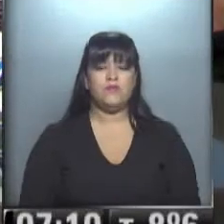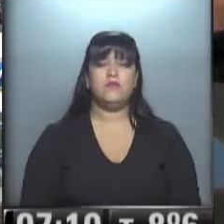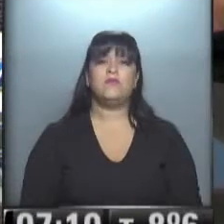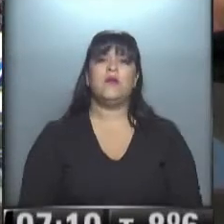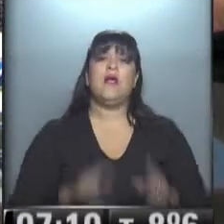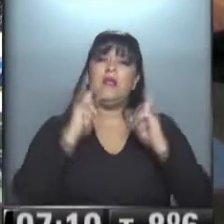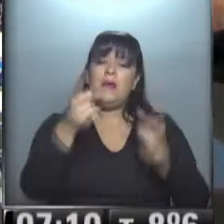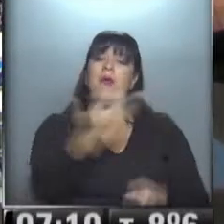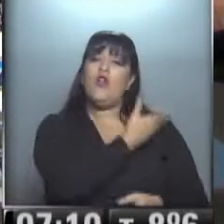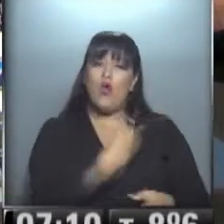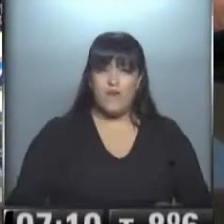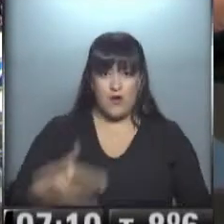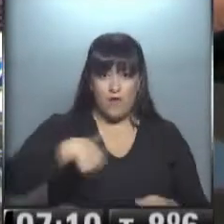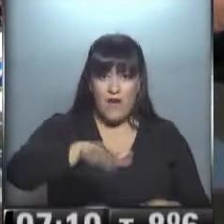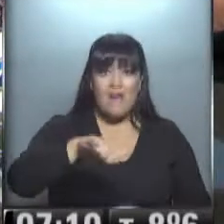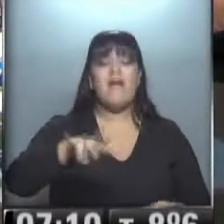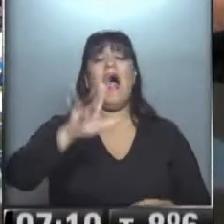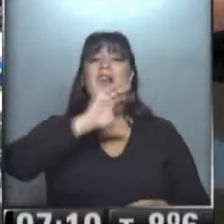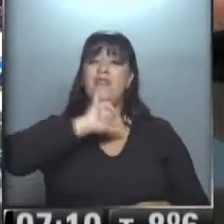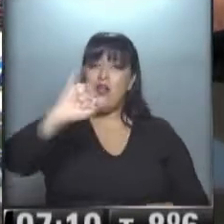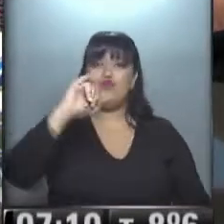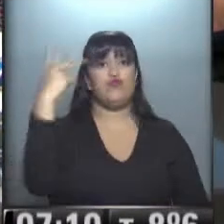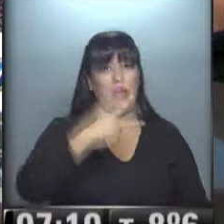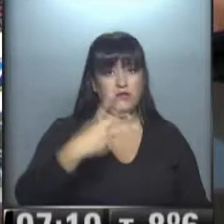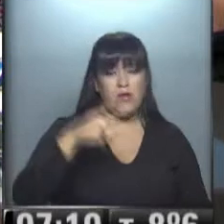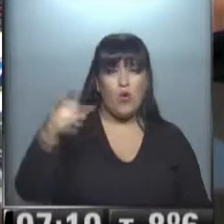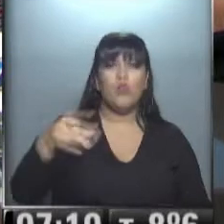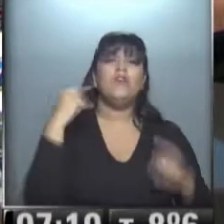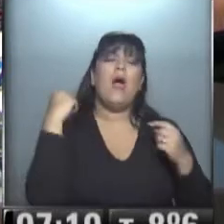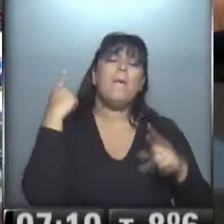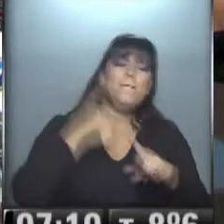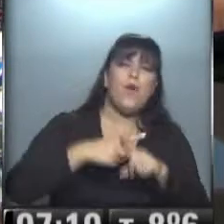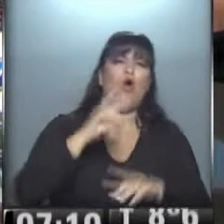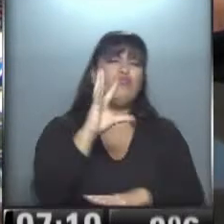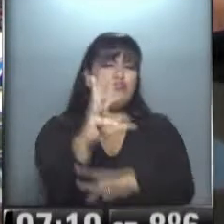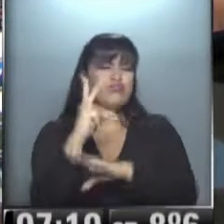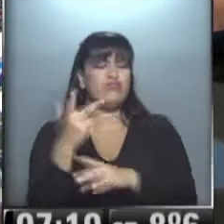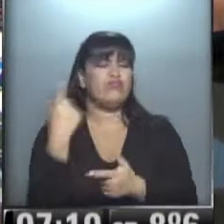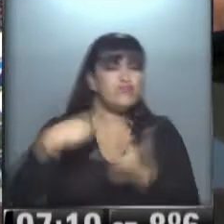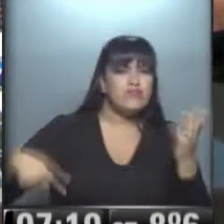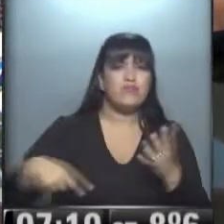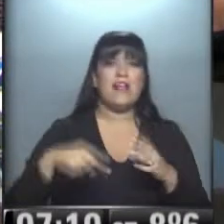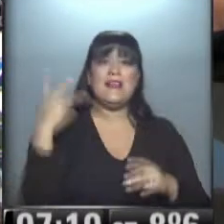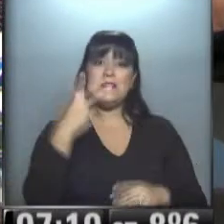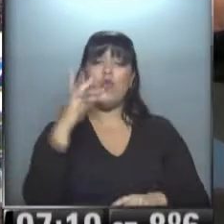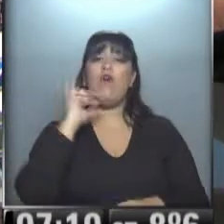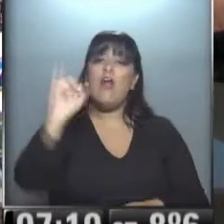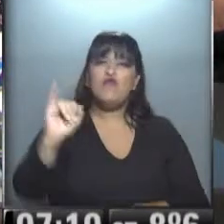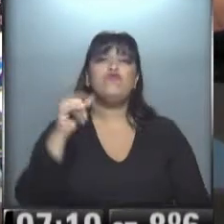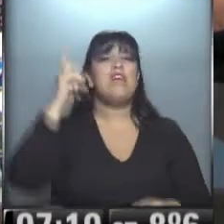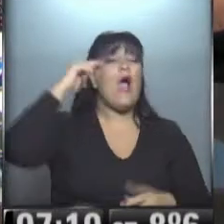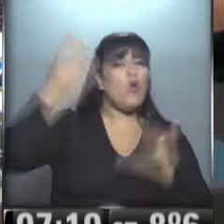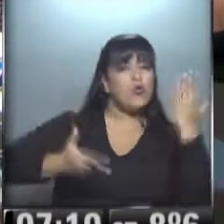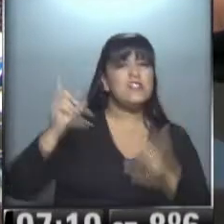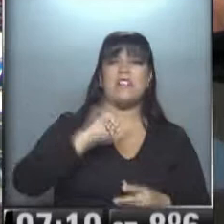Además, el gobierno va a presentar una segunda denuncia contra Donnelly por maniobras fraudulentas. Esta segunda denuncia no será ante la justicia, sino ante el SEC,